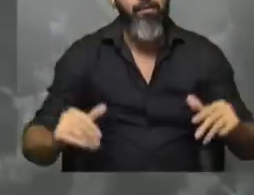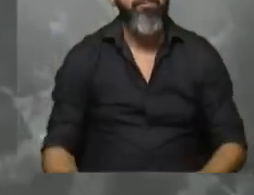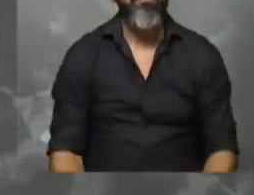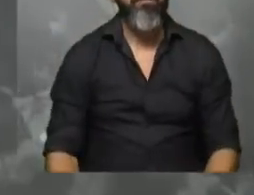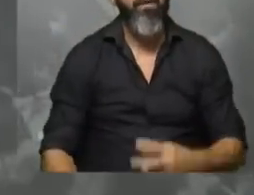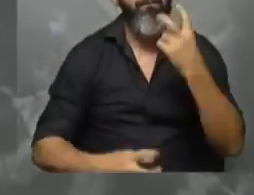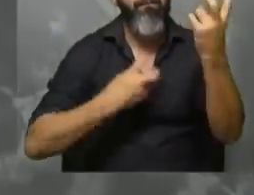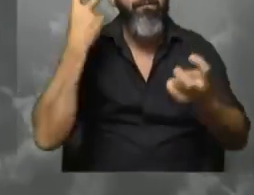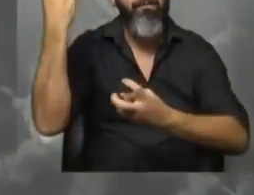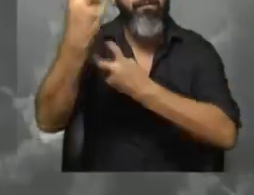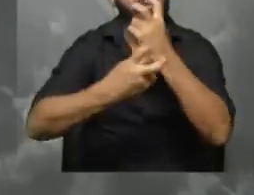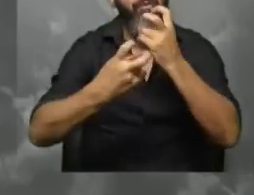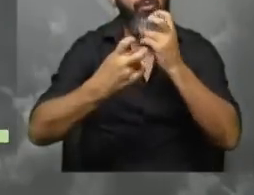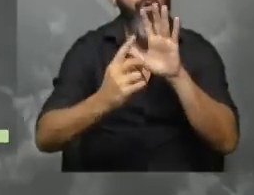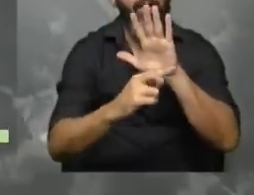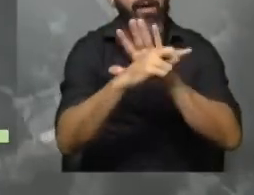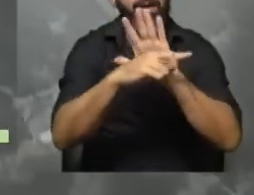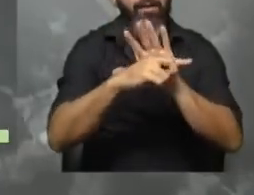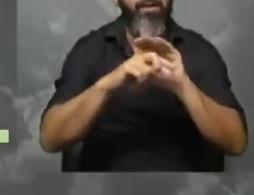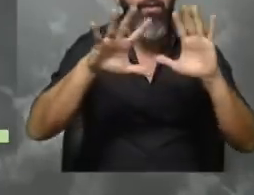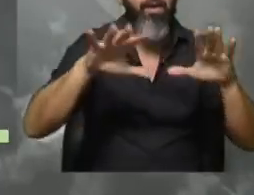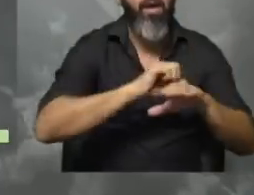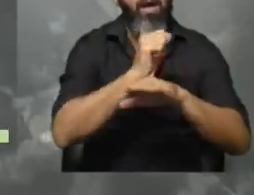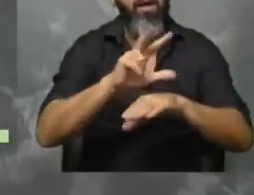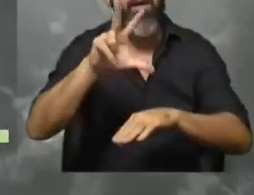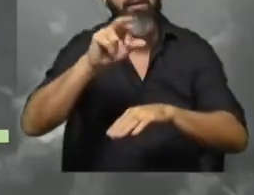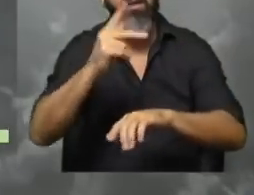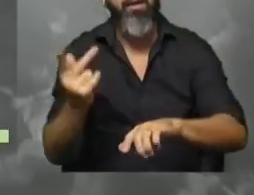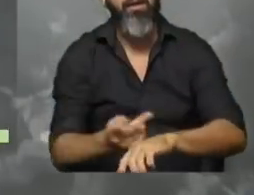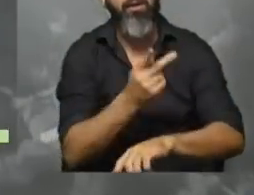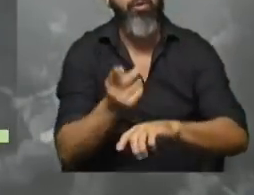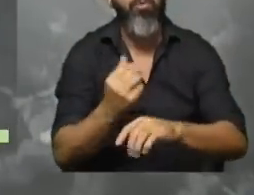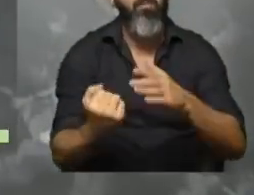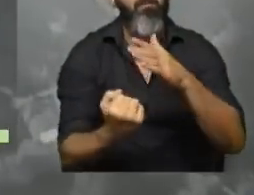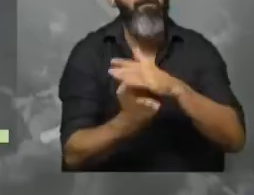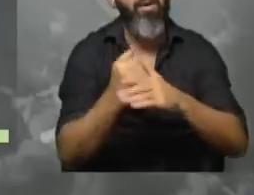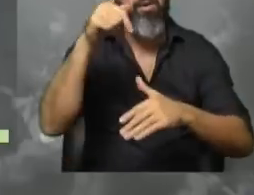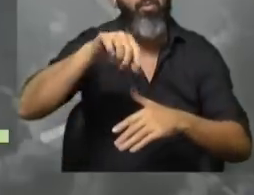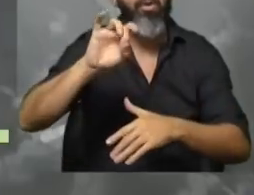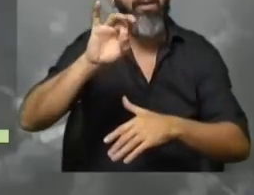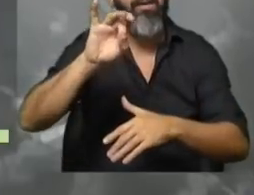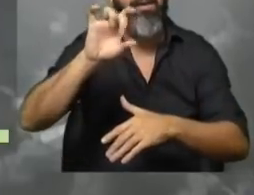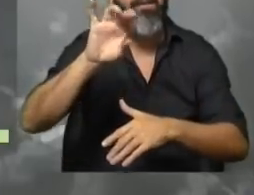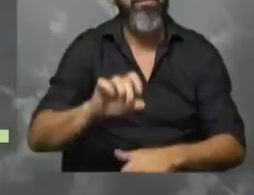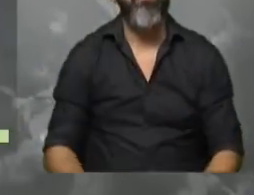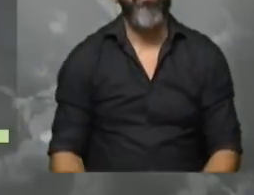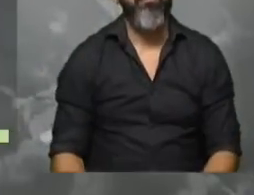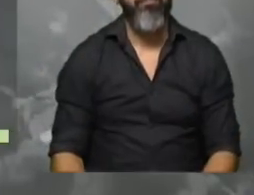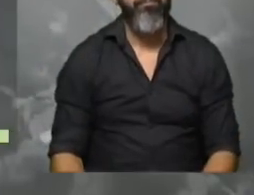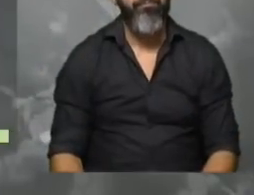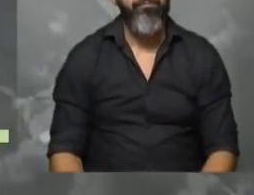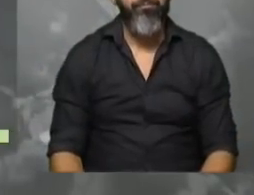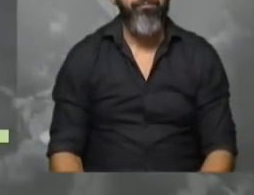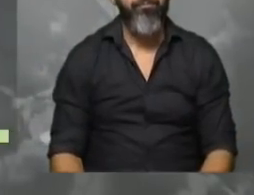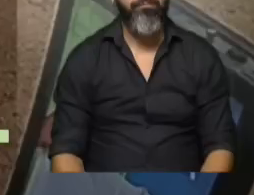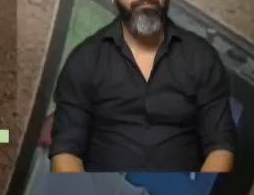Con vientos que estarán soplando el sector este Entre 10 a 30 kilómetros por hora la máxima anunciada 15 así que de aquí no se